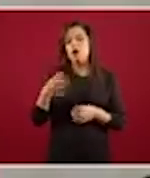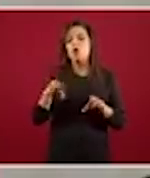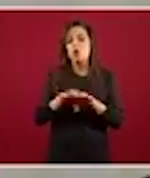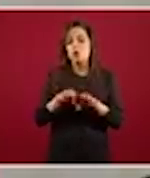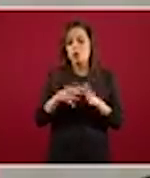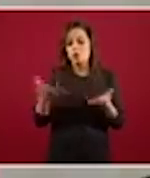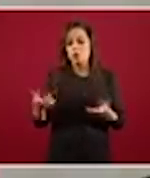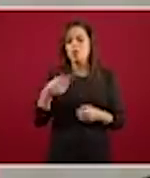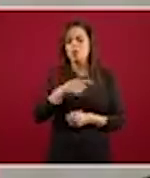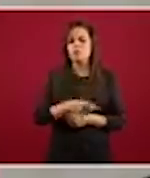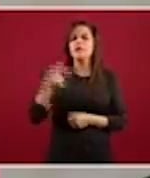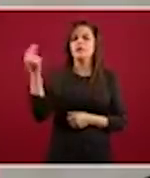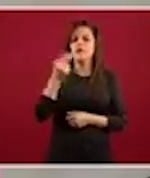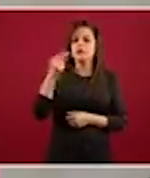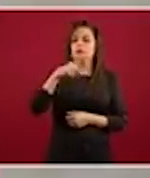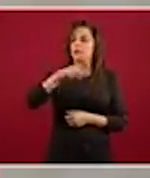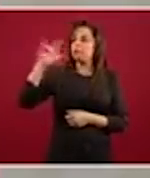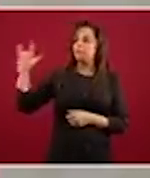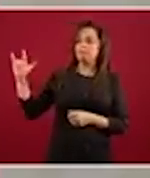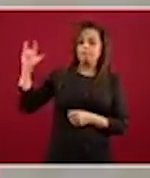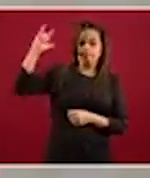utilizaron líneas aéreas,